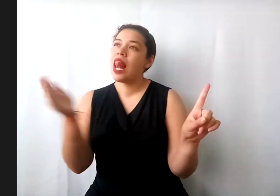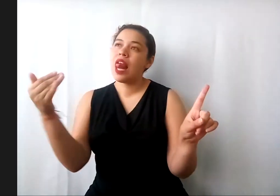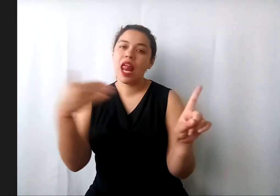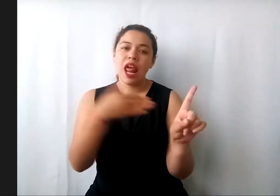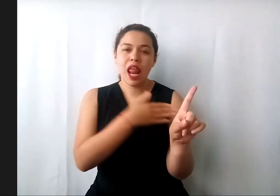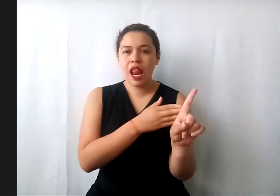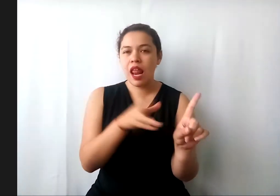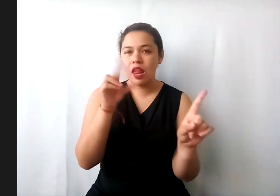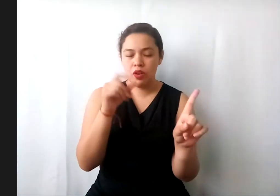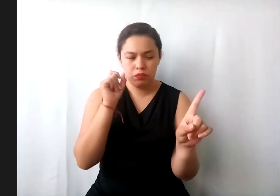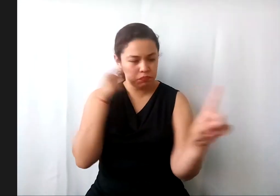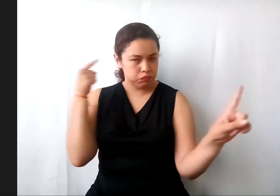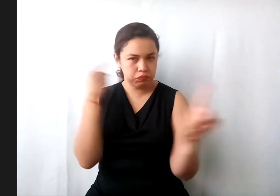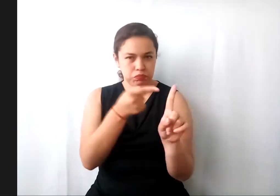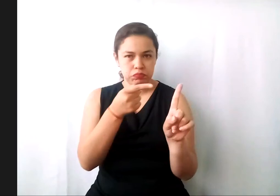Sí, ¿de qué?